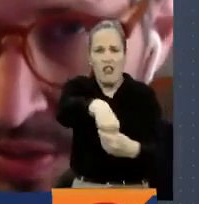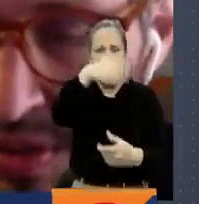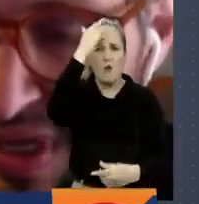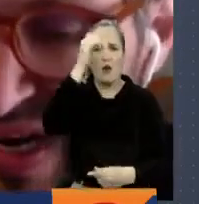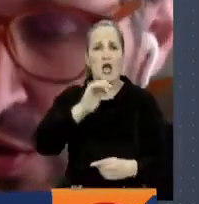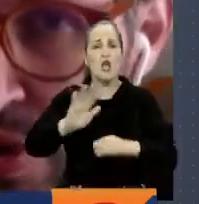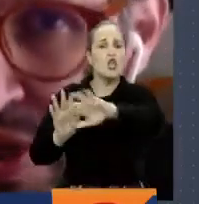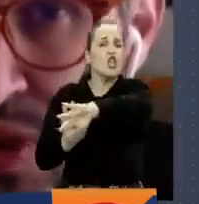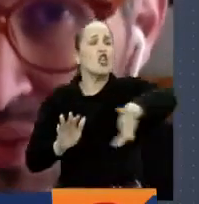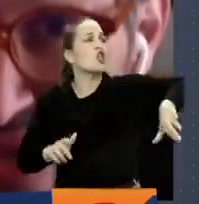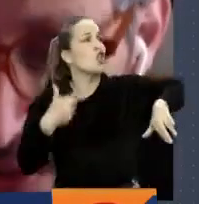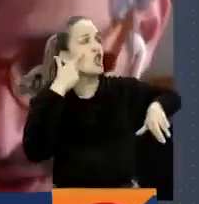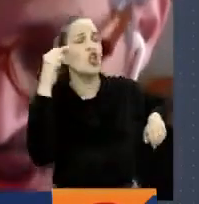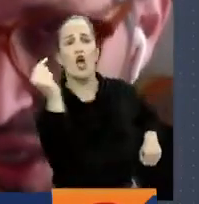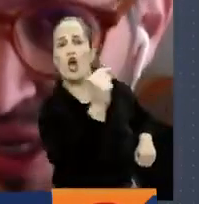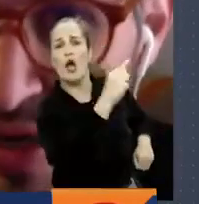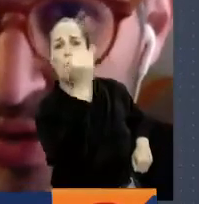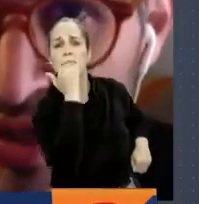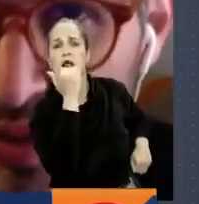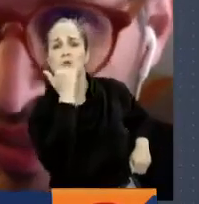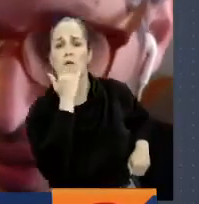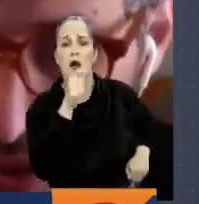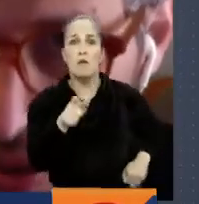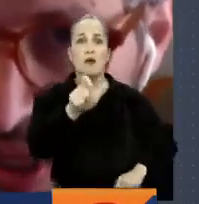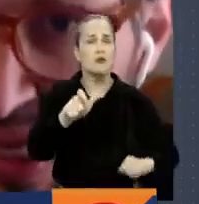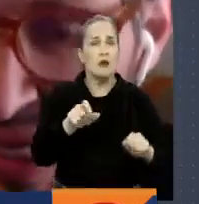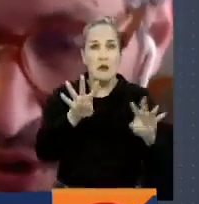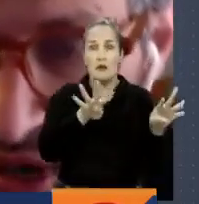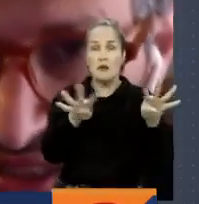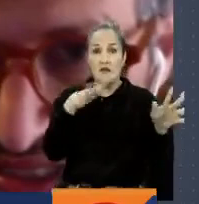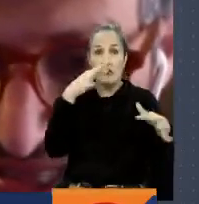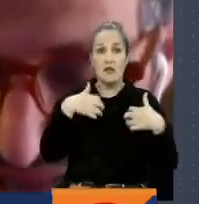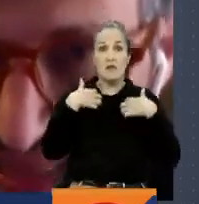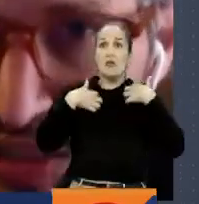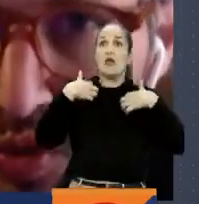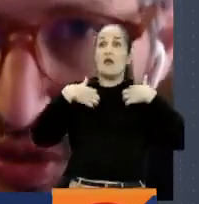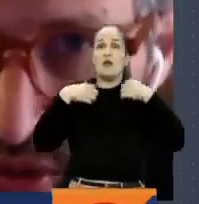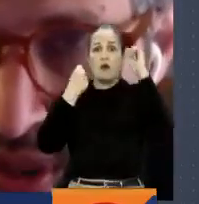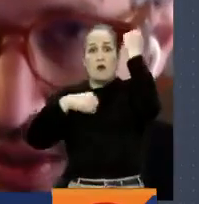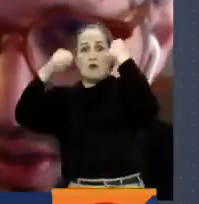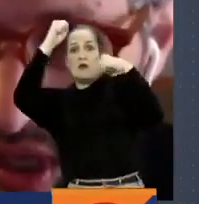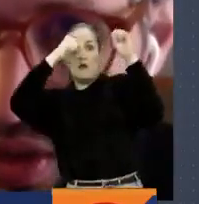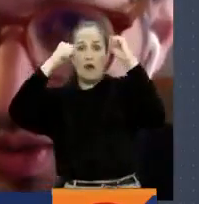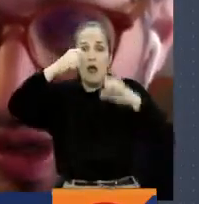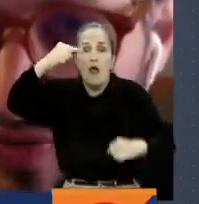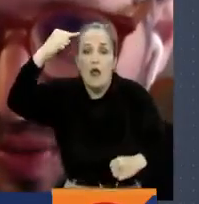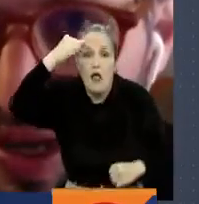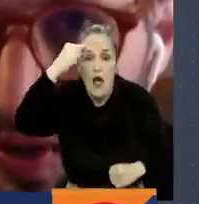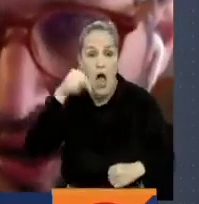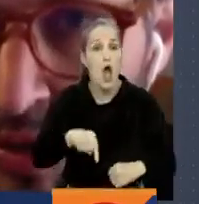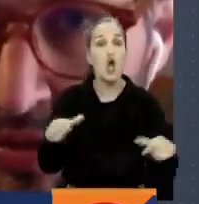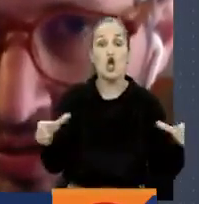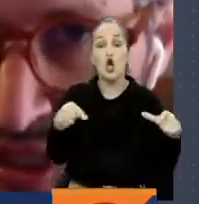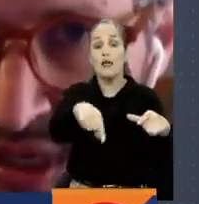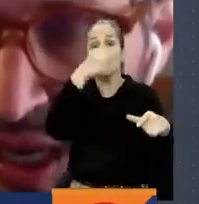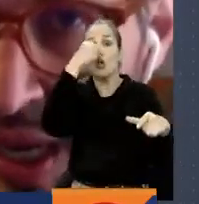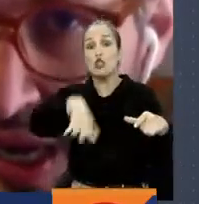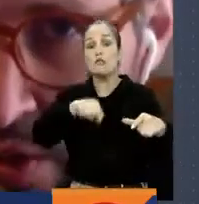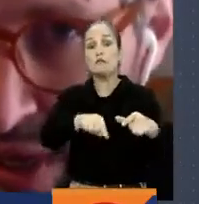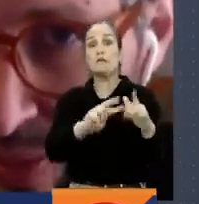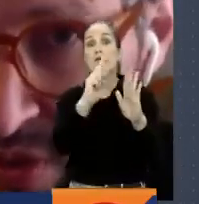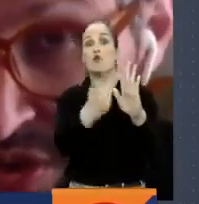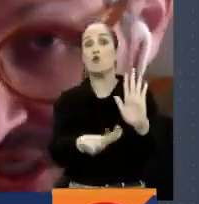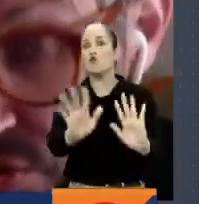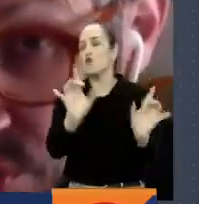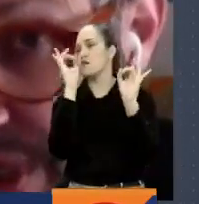con argumentos recurriendo al miedo recurriendo al terror que lo que se está discutiendo en el congreso es una reforma que va a conducir